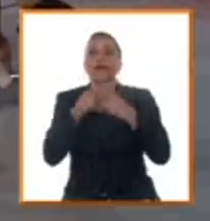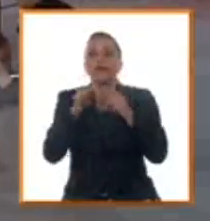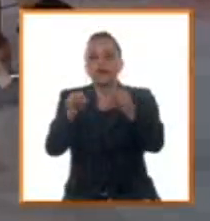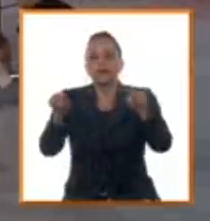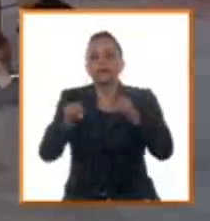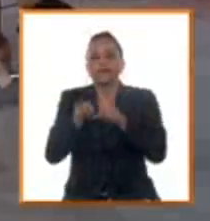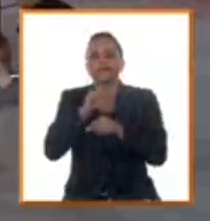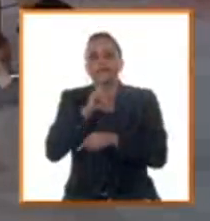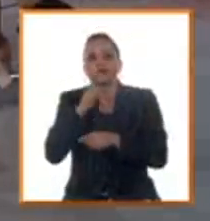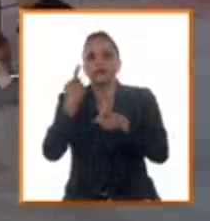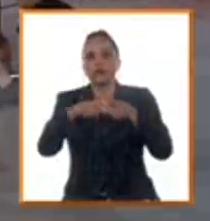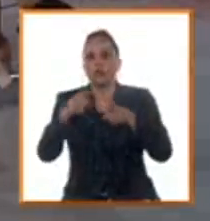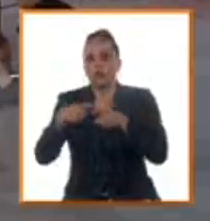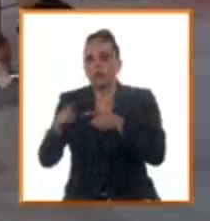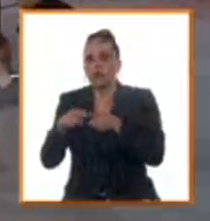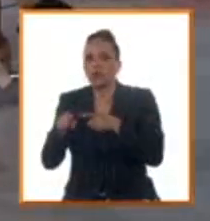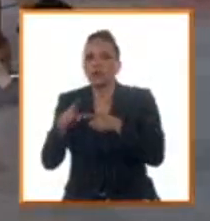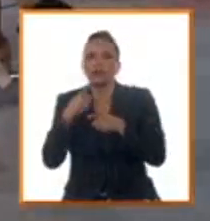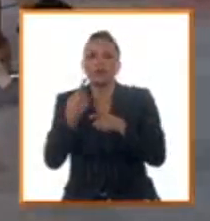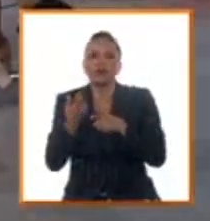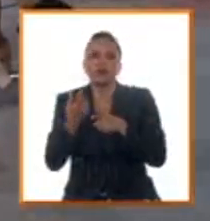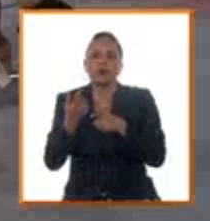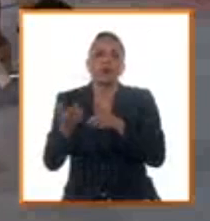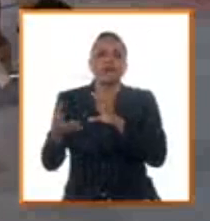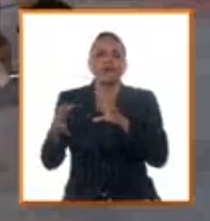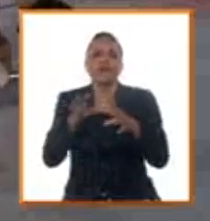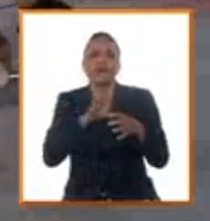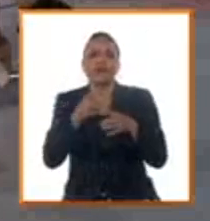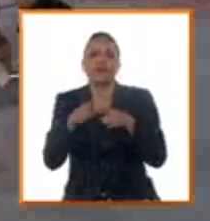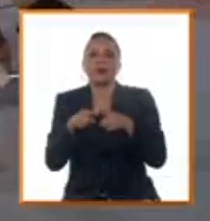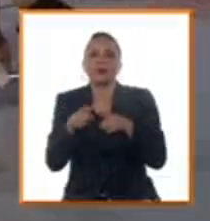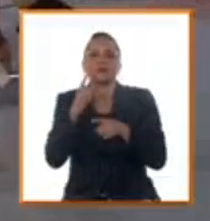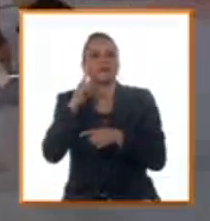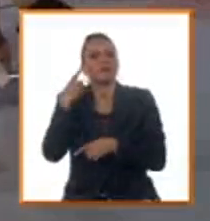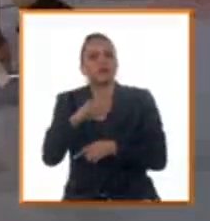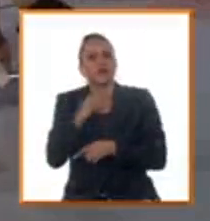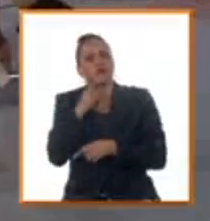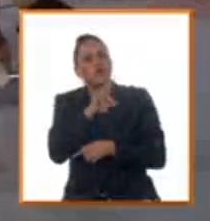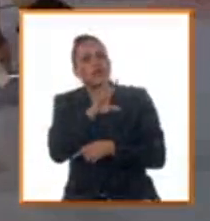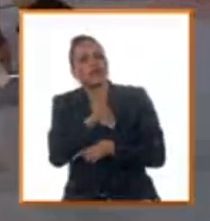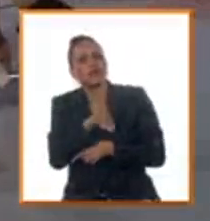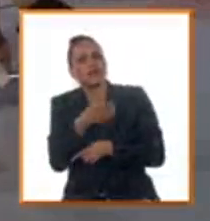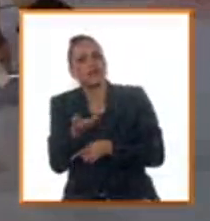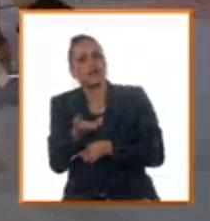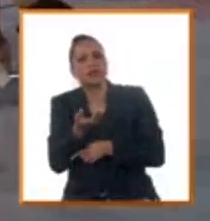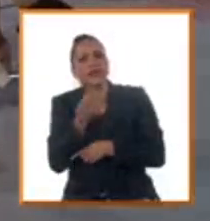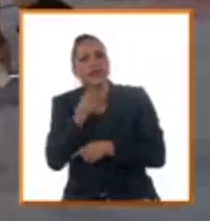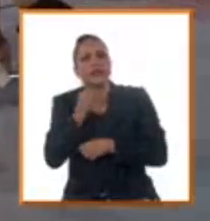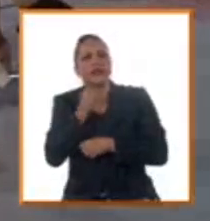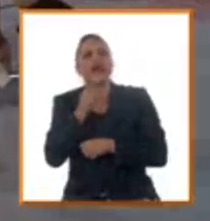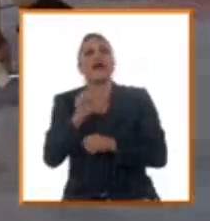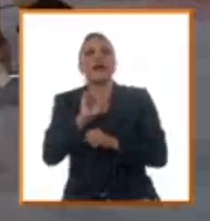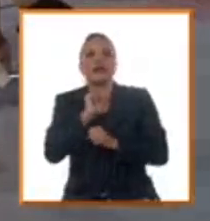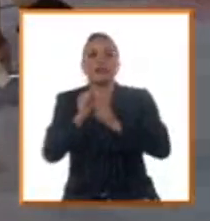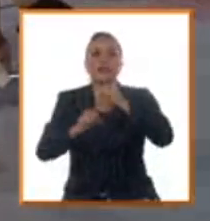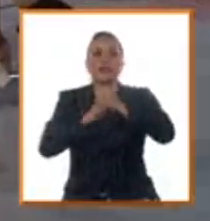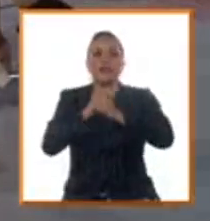otro tipo de no sé cómo le llaman ustedes. Sí, la infraestructura hidráulica.